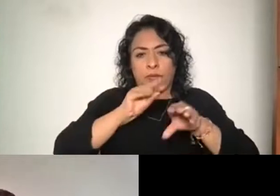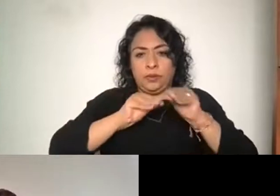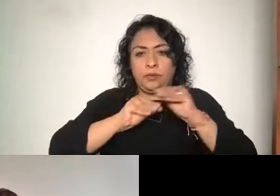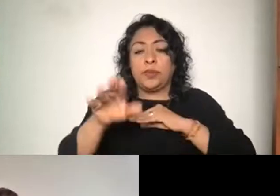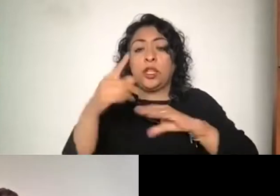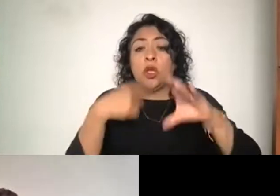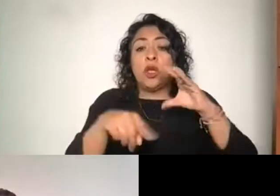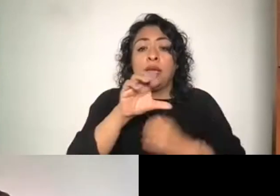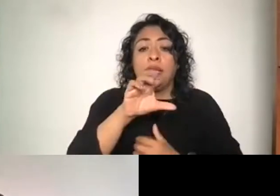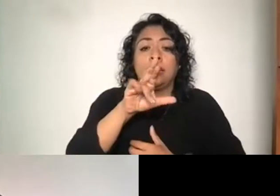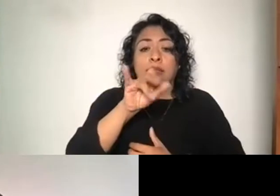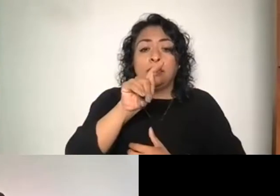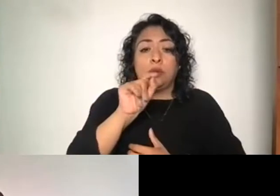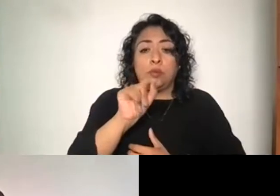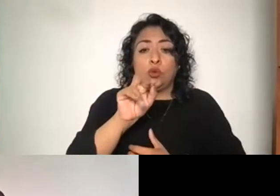es